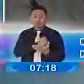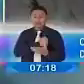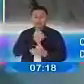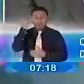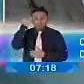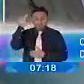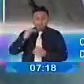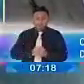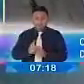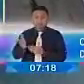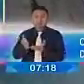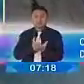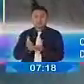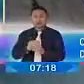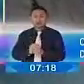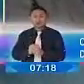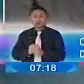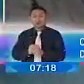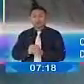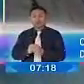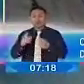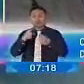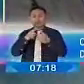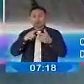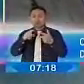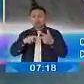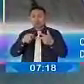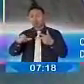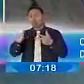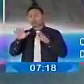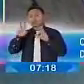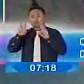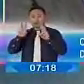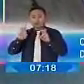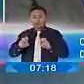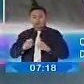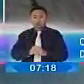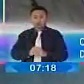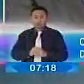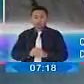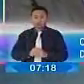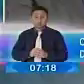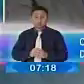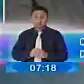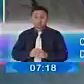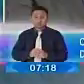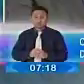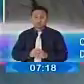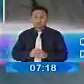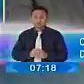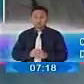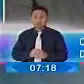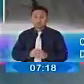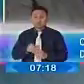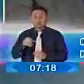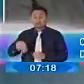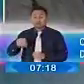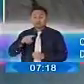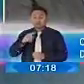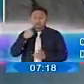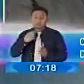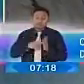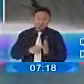como servicios y otros temas que no relevan una mayor complejidad,